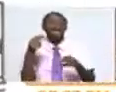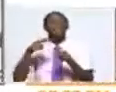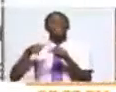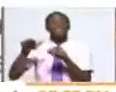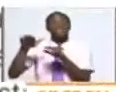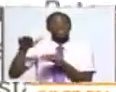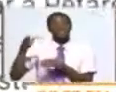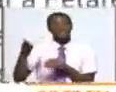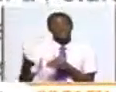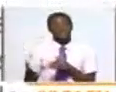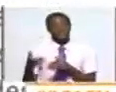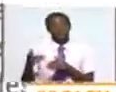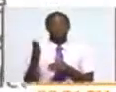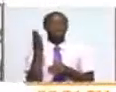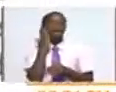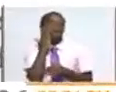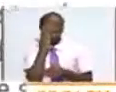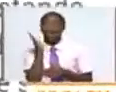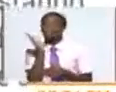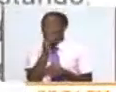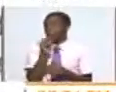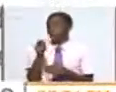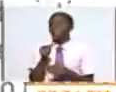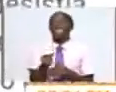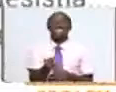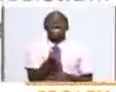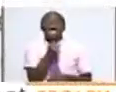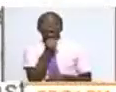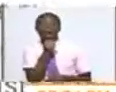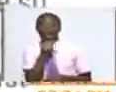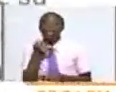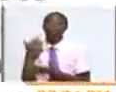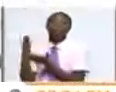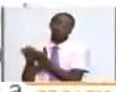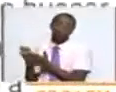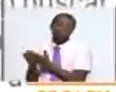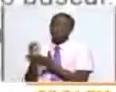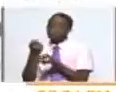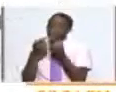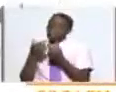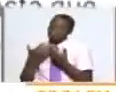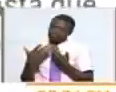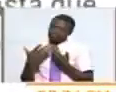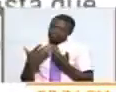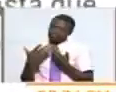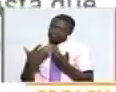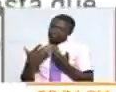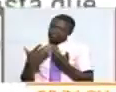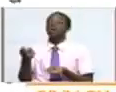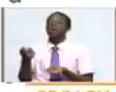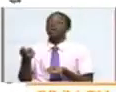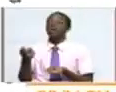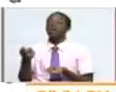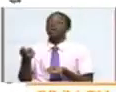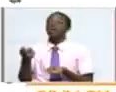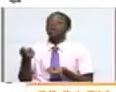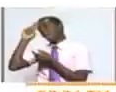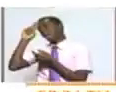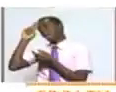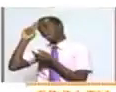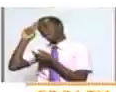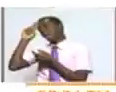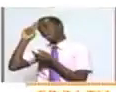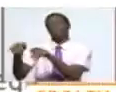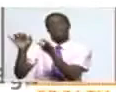no tiene mamá, que su abuela murió por faltas de medicina, que su papá lo dejó con un tío. Y